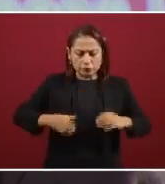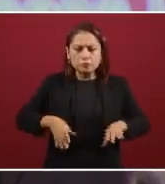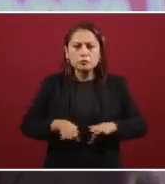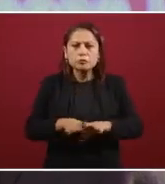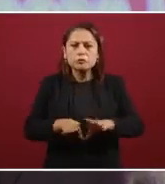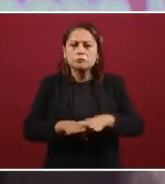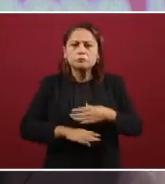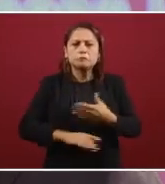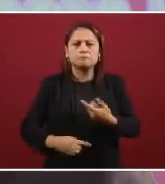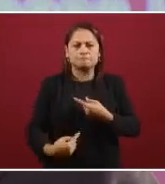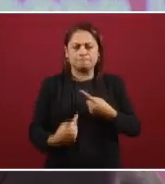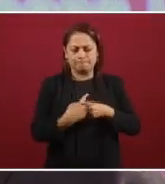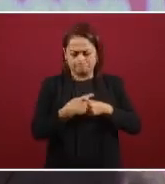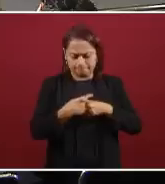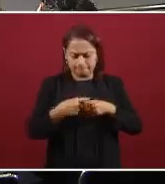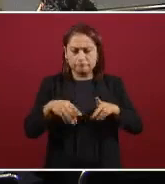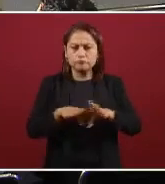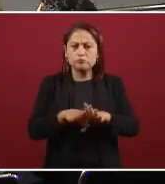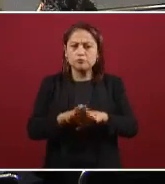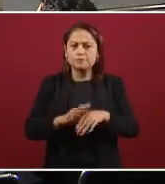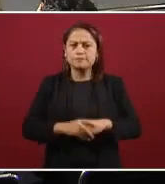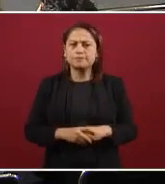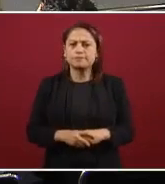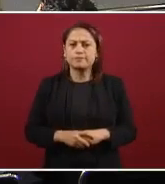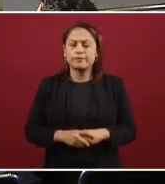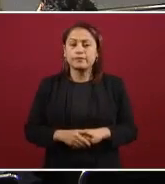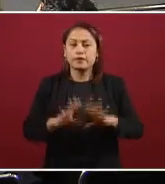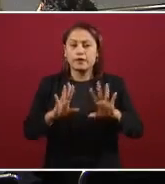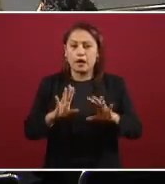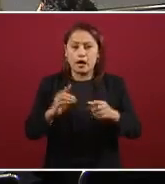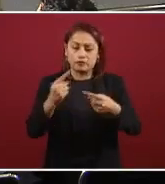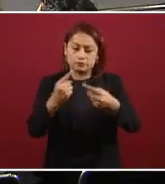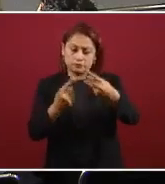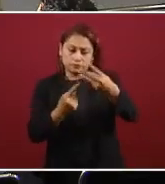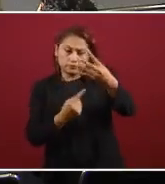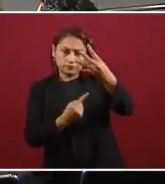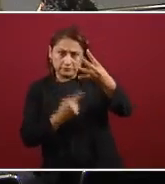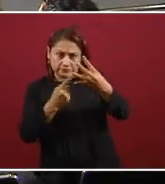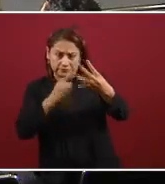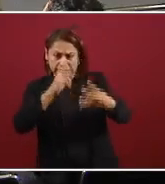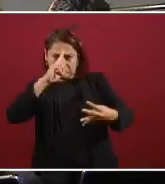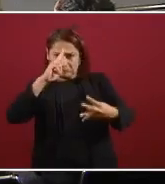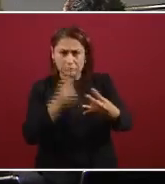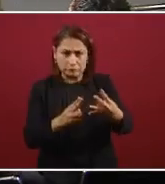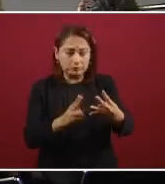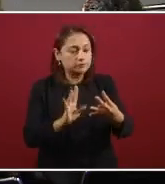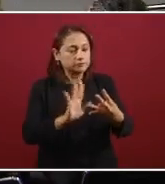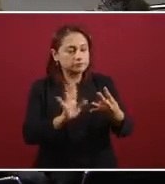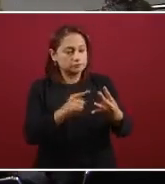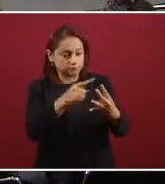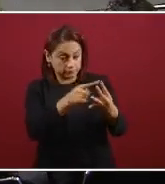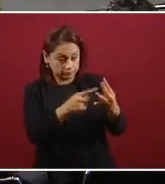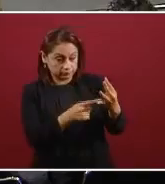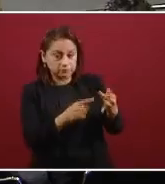que hay sustancias que no es que deban prohibirse, simplemente debe crearse la conciencia de que su consumo genera